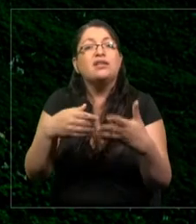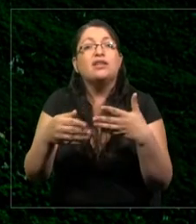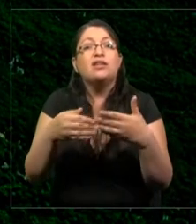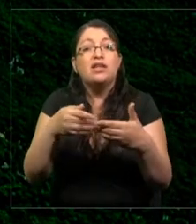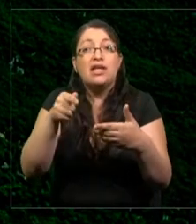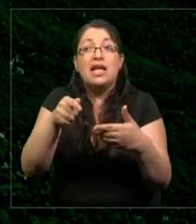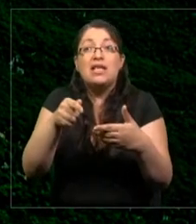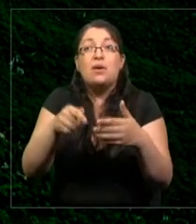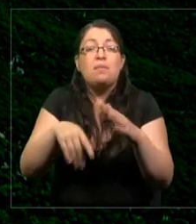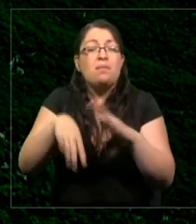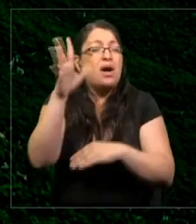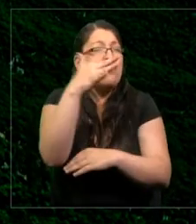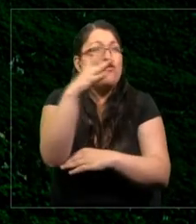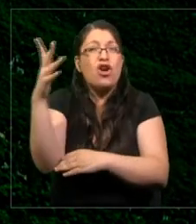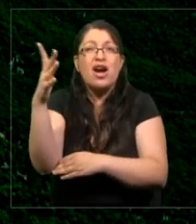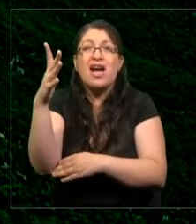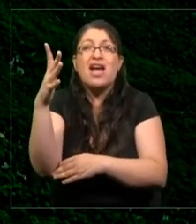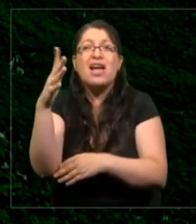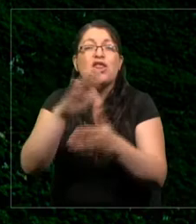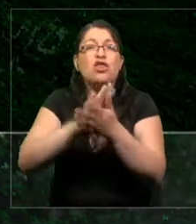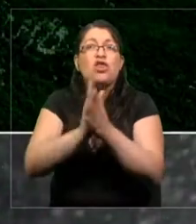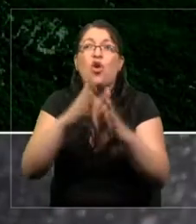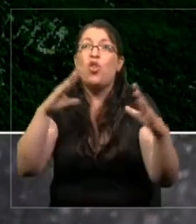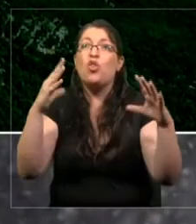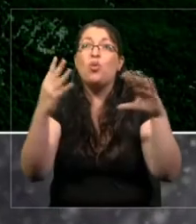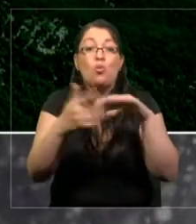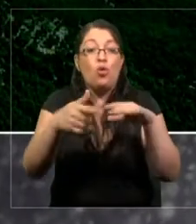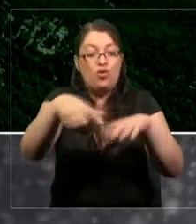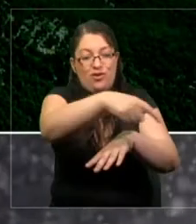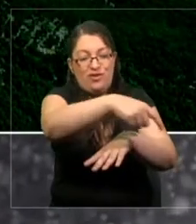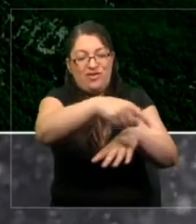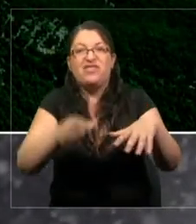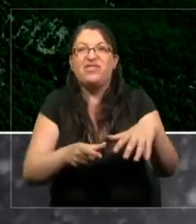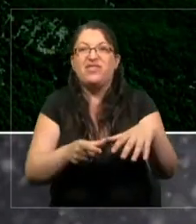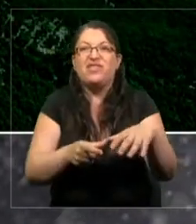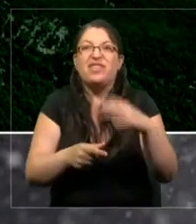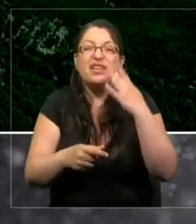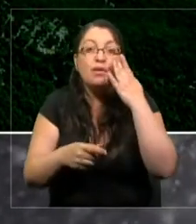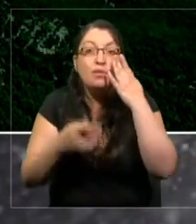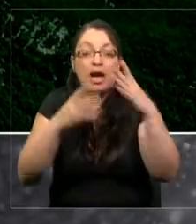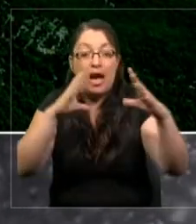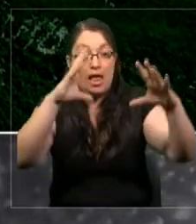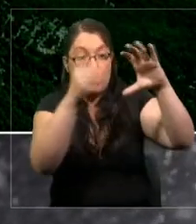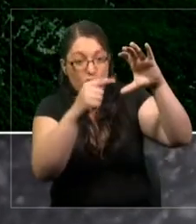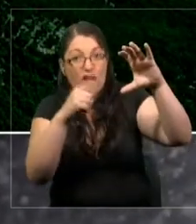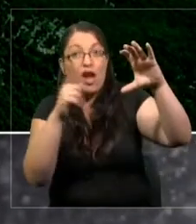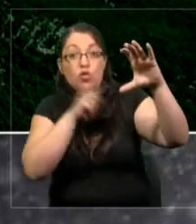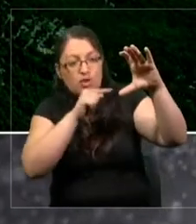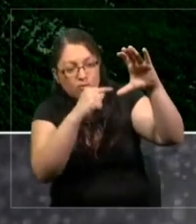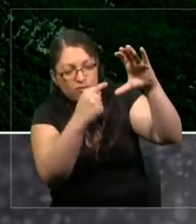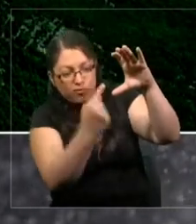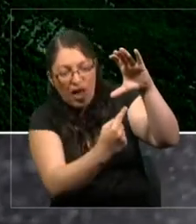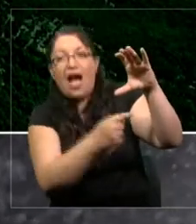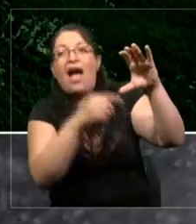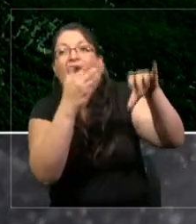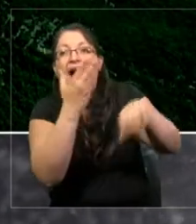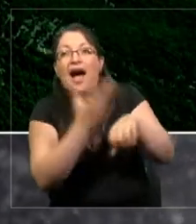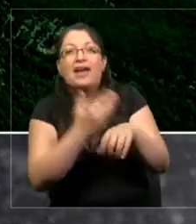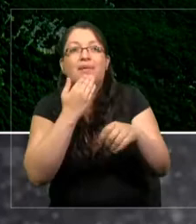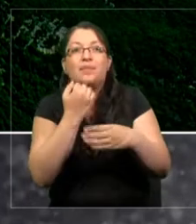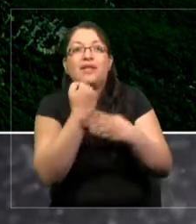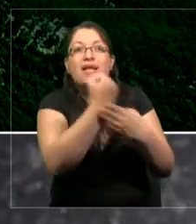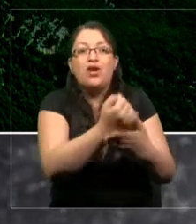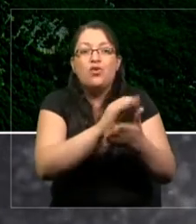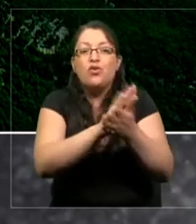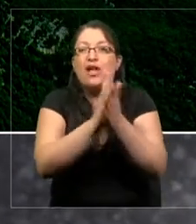masas de bosque más grandes que existen en el mundo esa latitud a pesar de estar en el último confín del mundo prestan servicios globales pues son